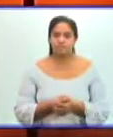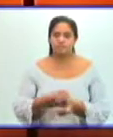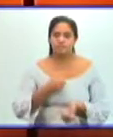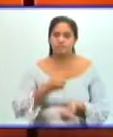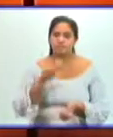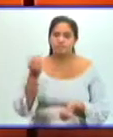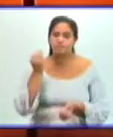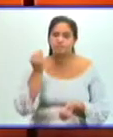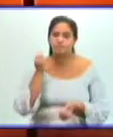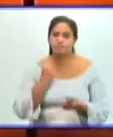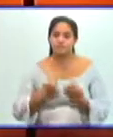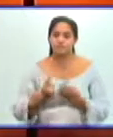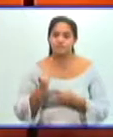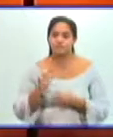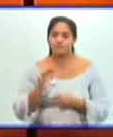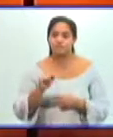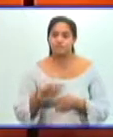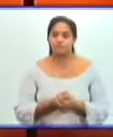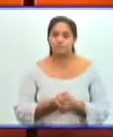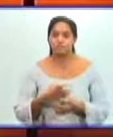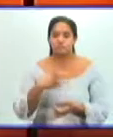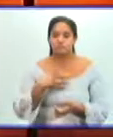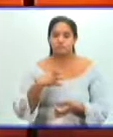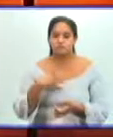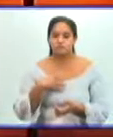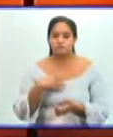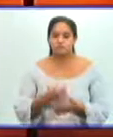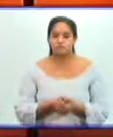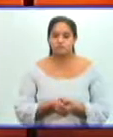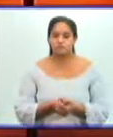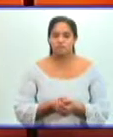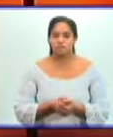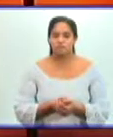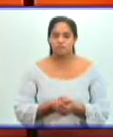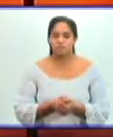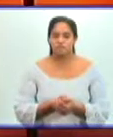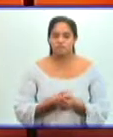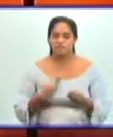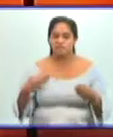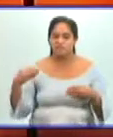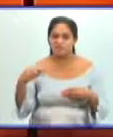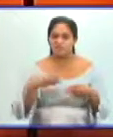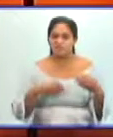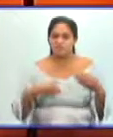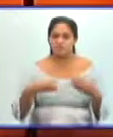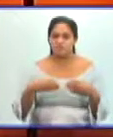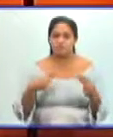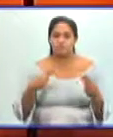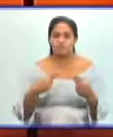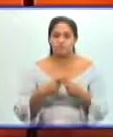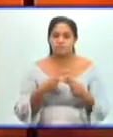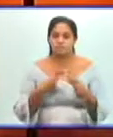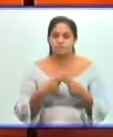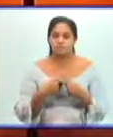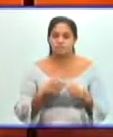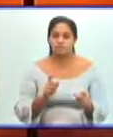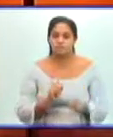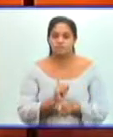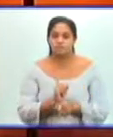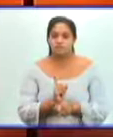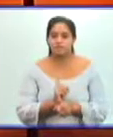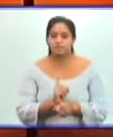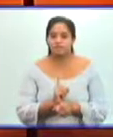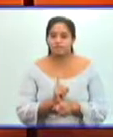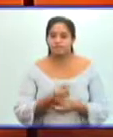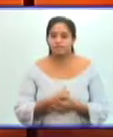saber si alguno de ustedes ha tenido la posibilidad de participar en una competencia canina. Que